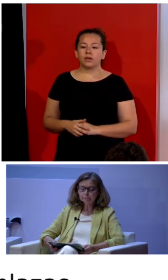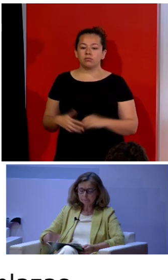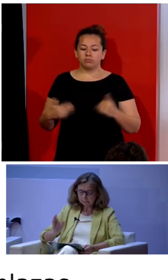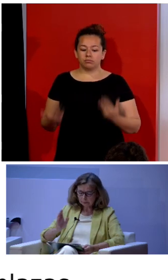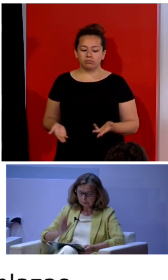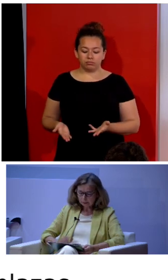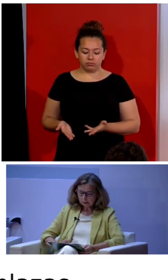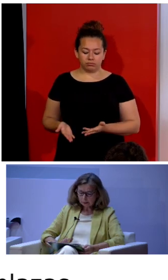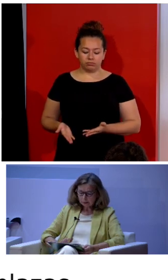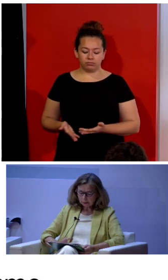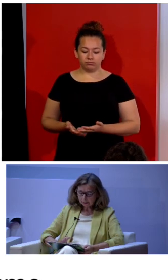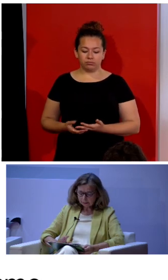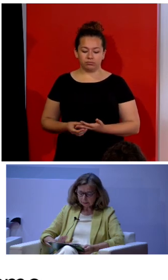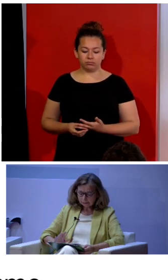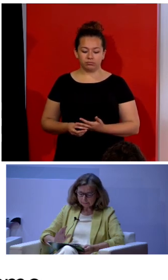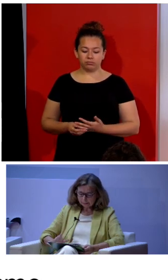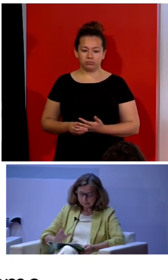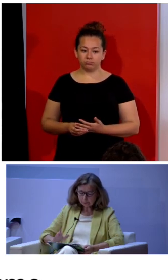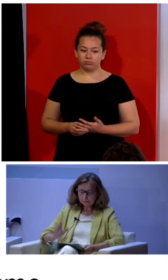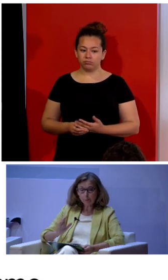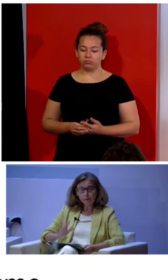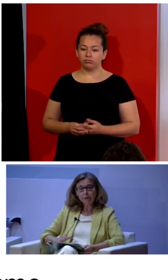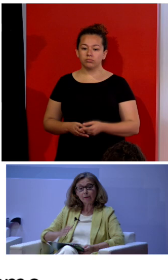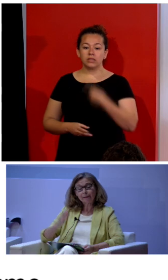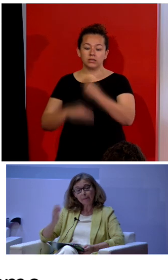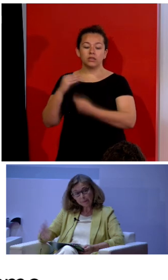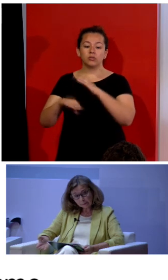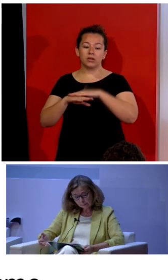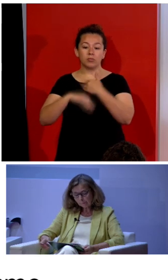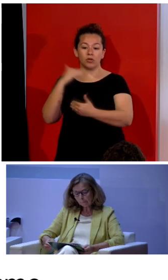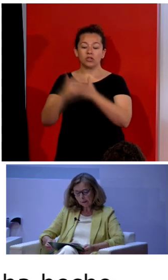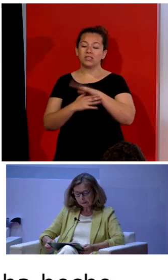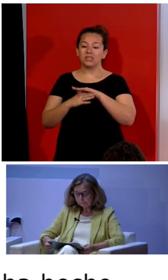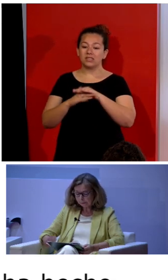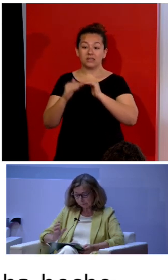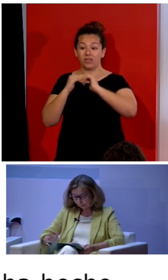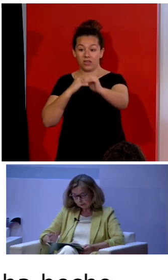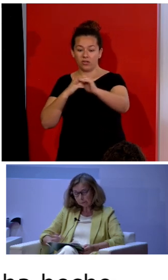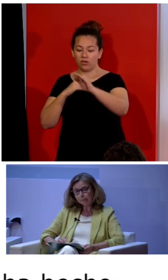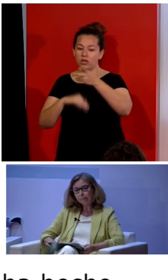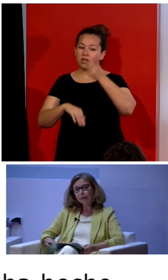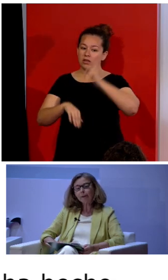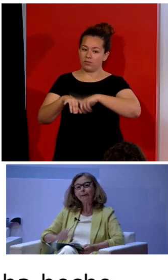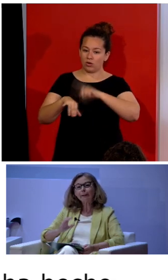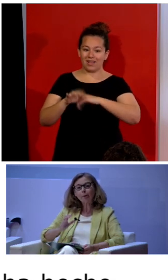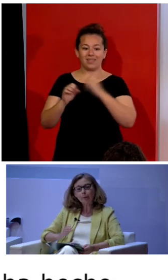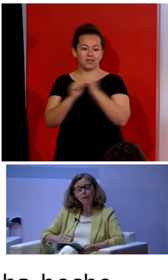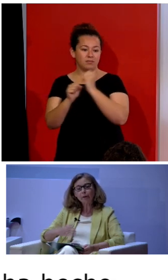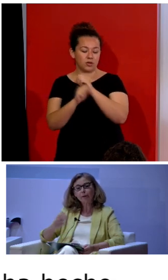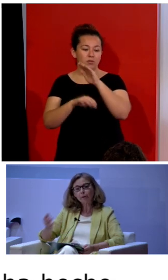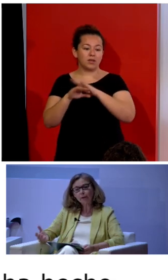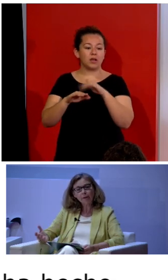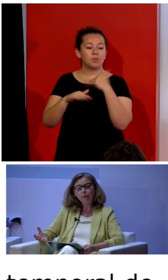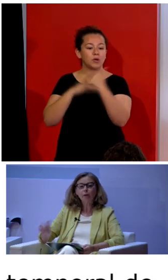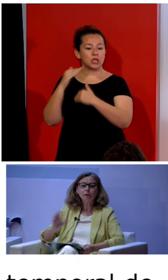se ha hecho para los procesos de estabilización y temporal de empleo y para los procesos